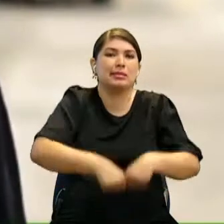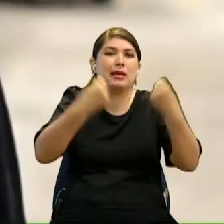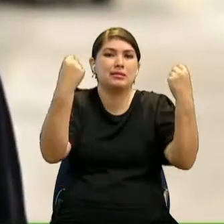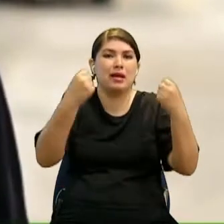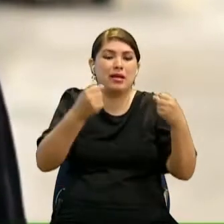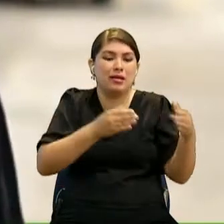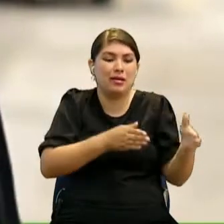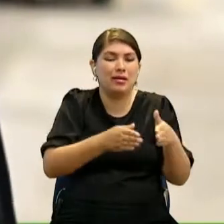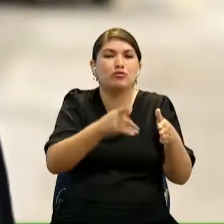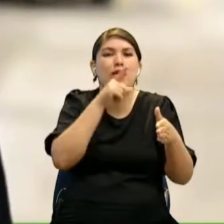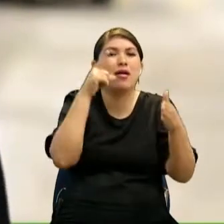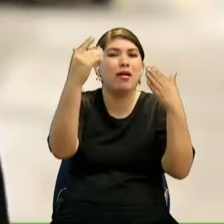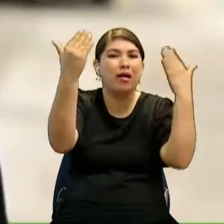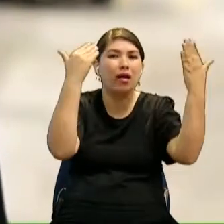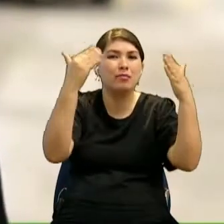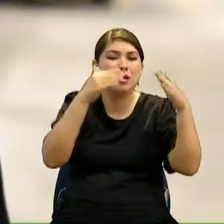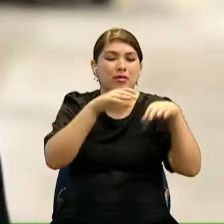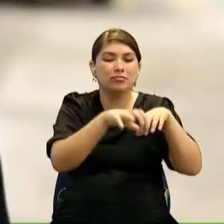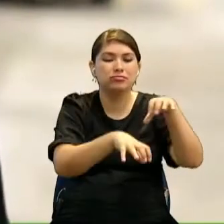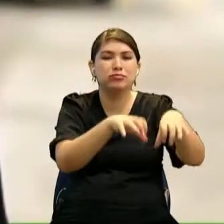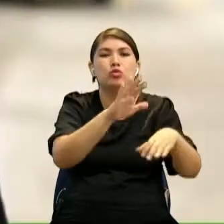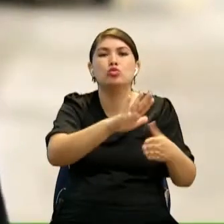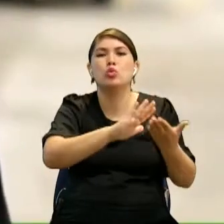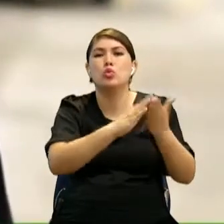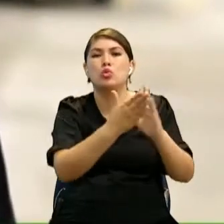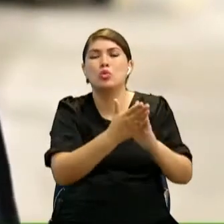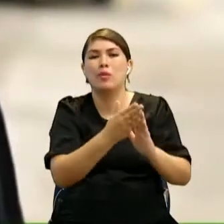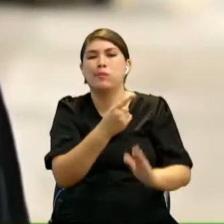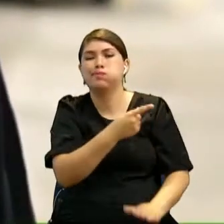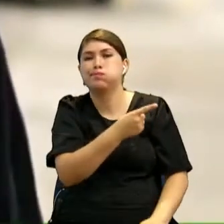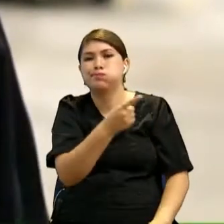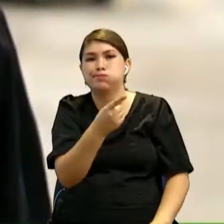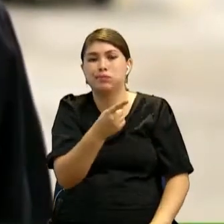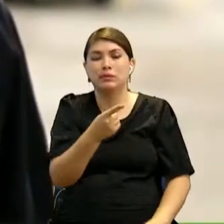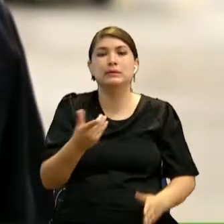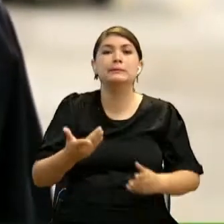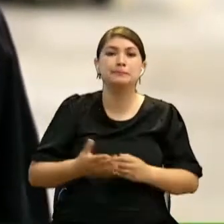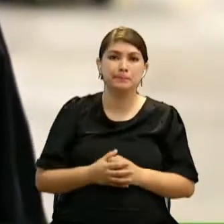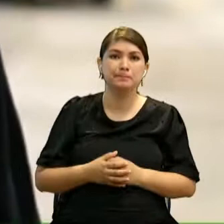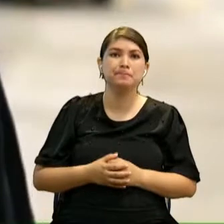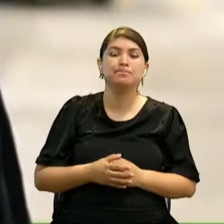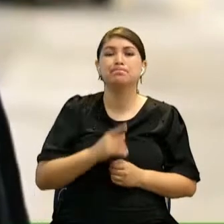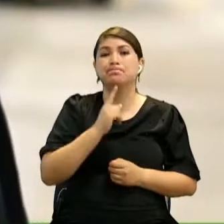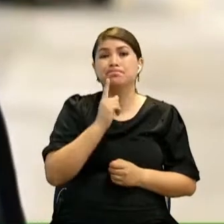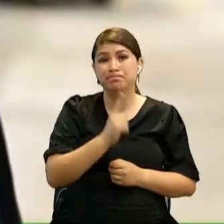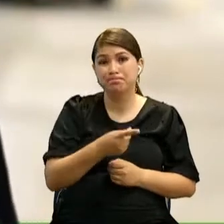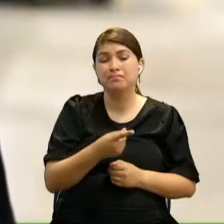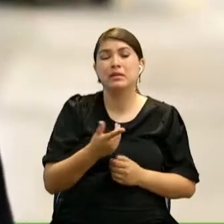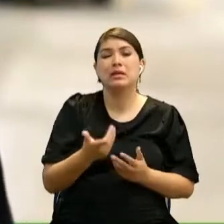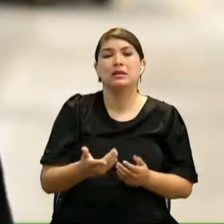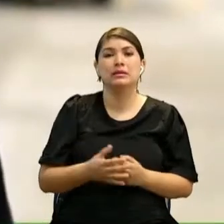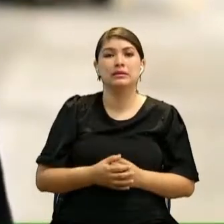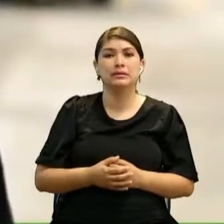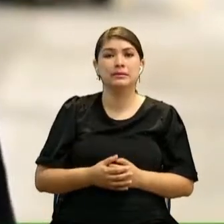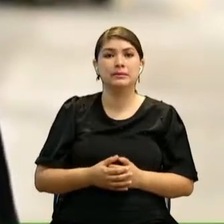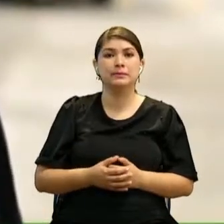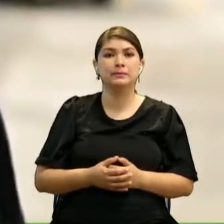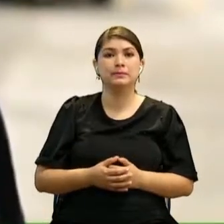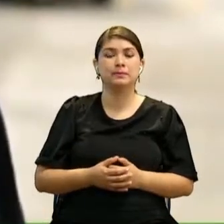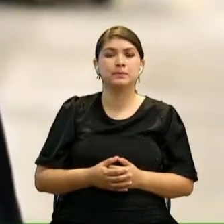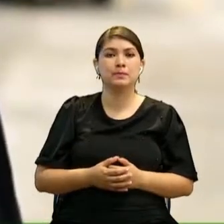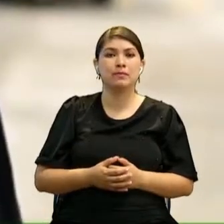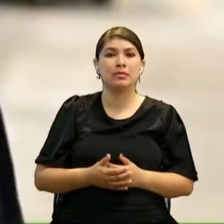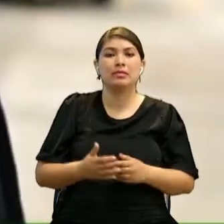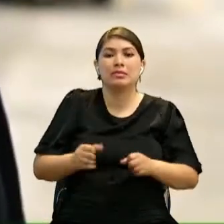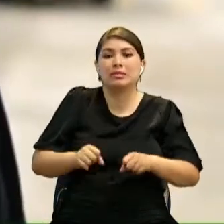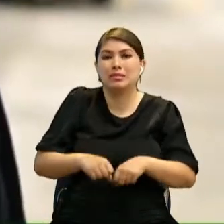terciaria de nuestras comunidades y debido a eso pues que se